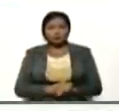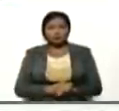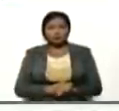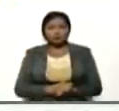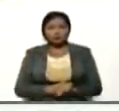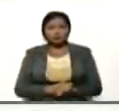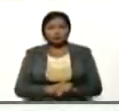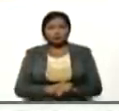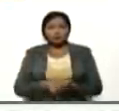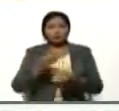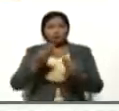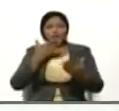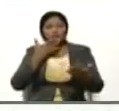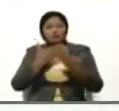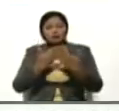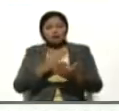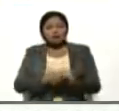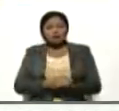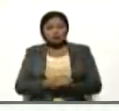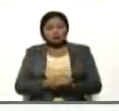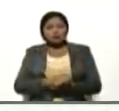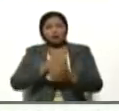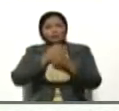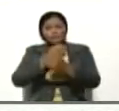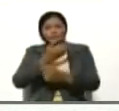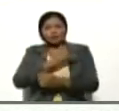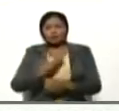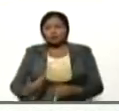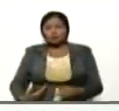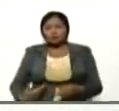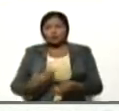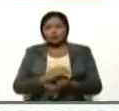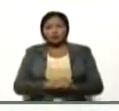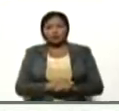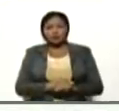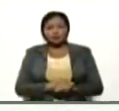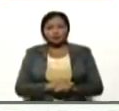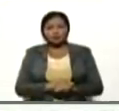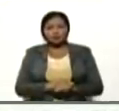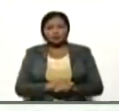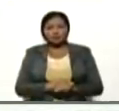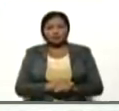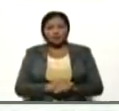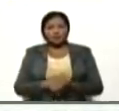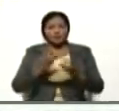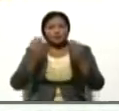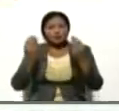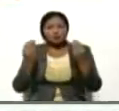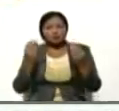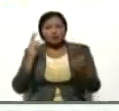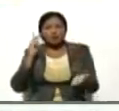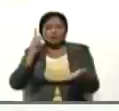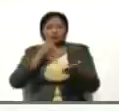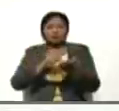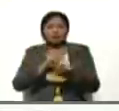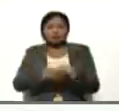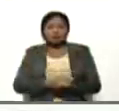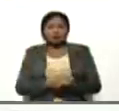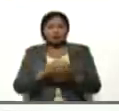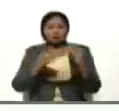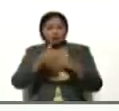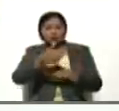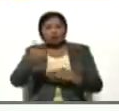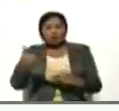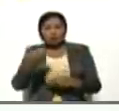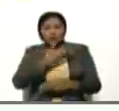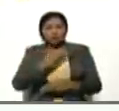Gracias. Gracias, querido compañero presidente. Saludos a todas y a todos los presentes. Bueno, presidente,